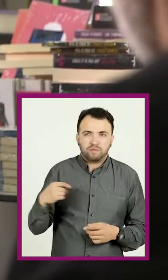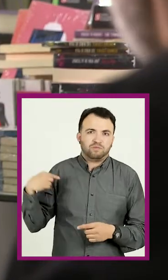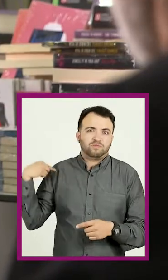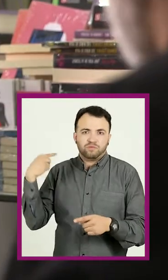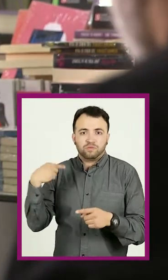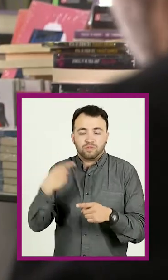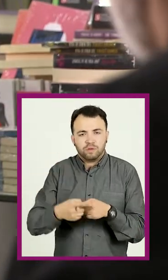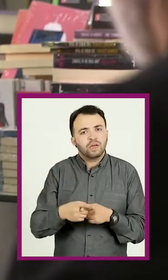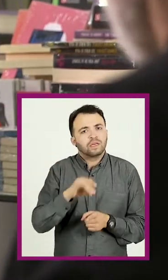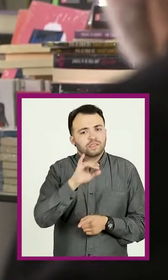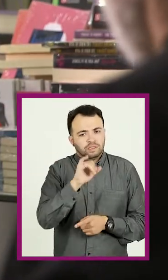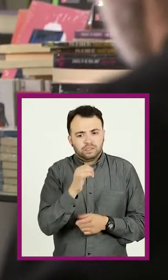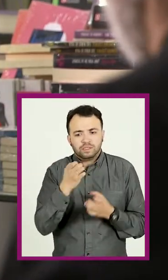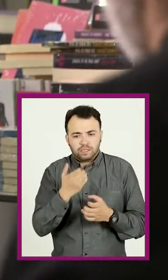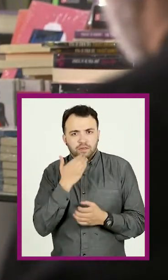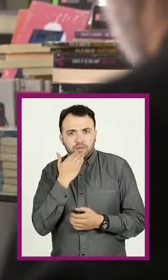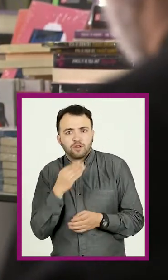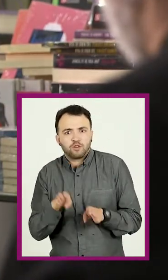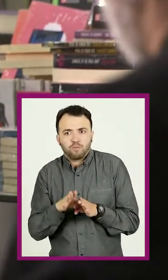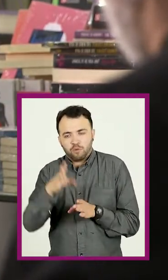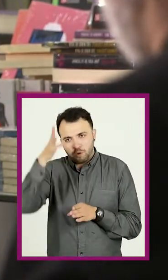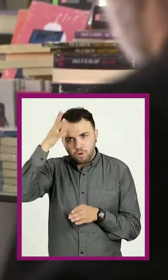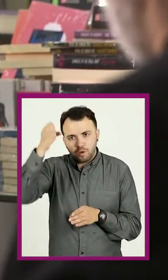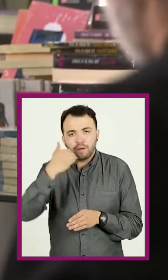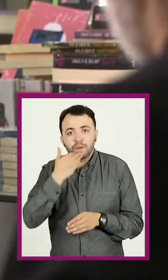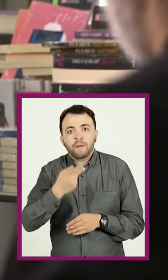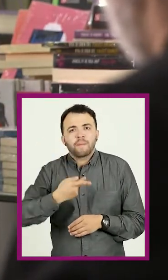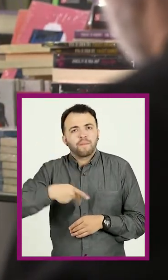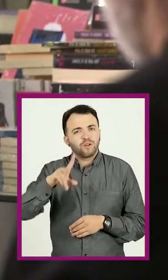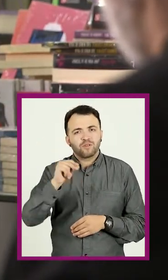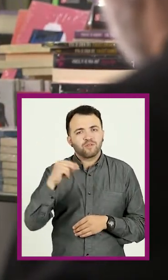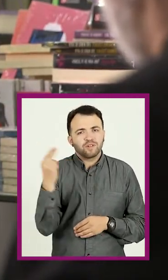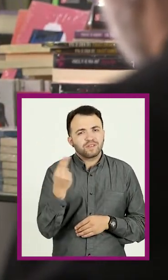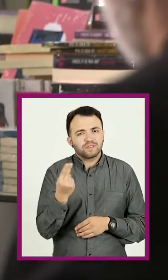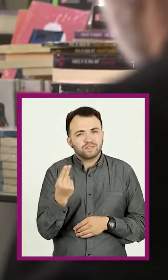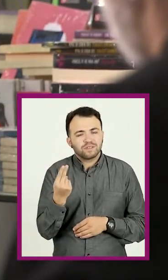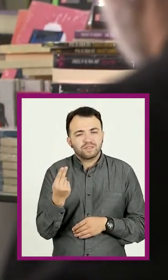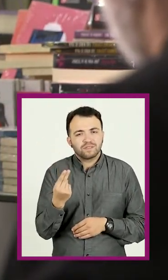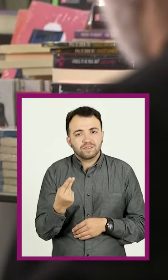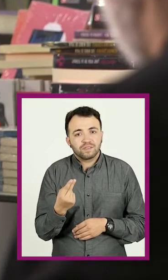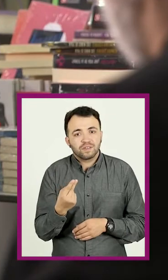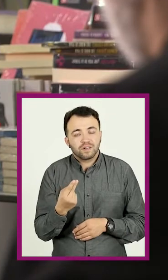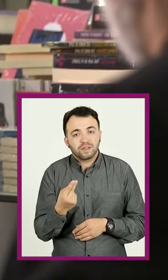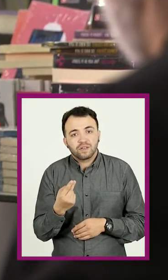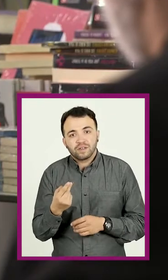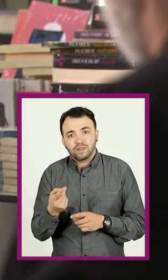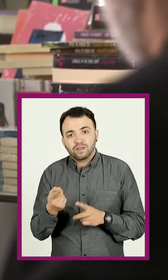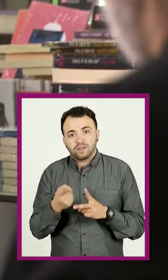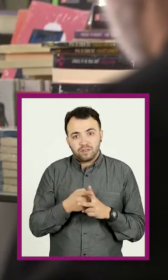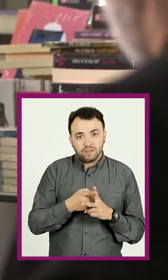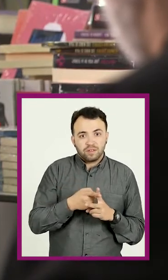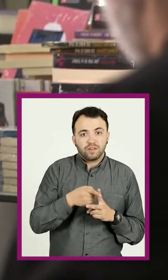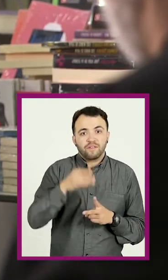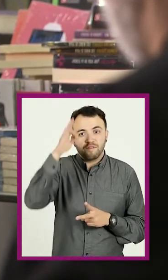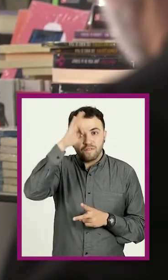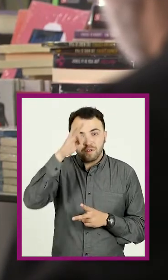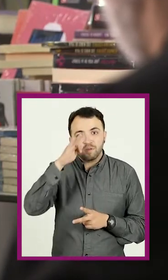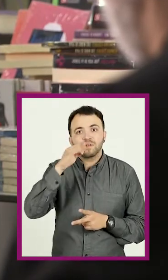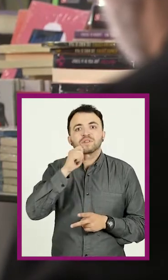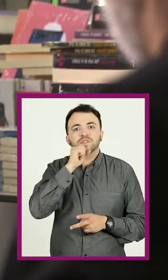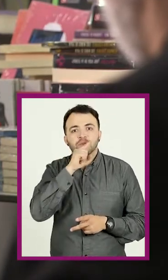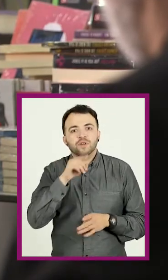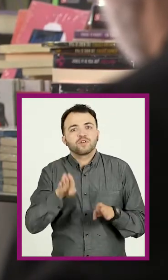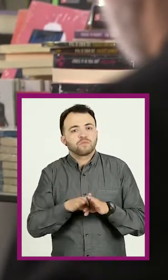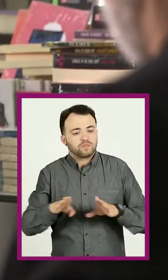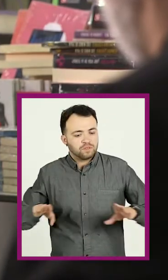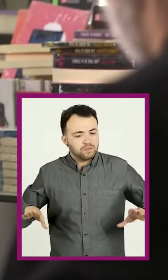edificante, que siempre es provechoso. Eso es muy importante. Pero ser filósofo también es una actitud de cuestionarse lo